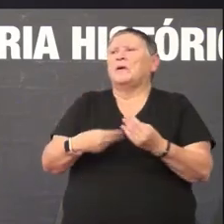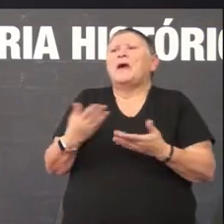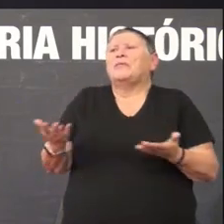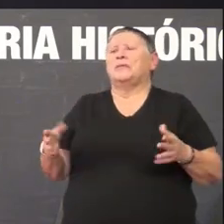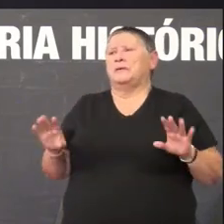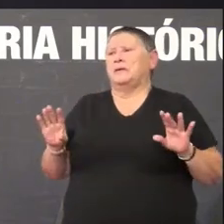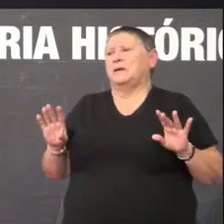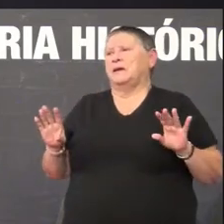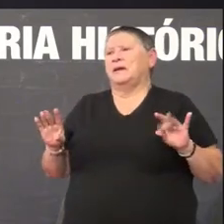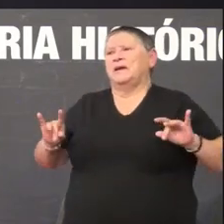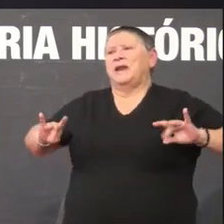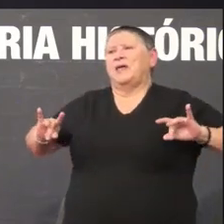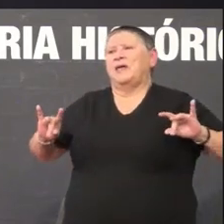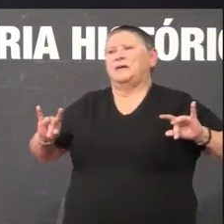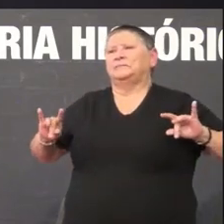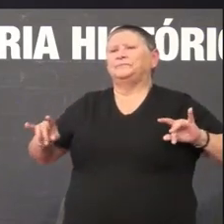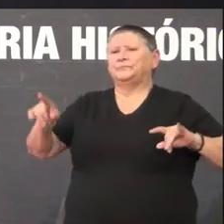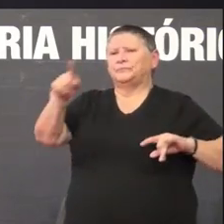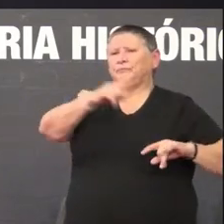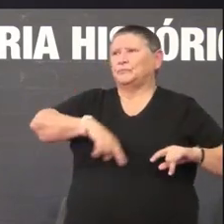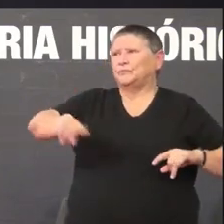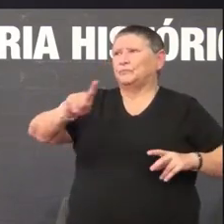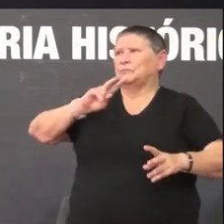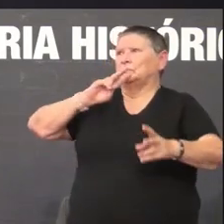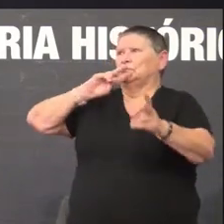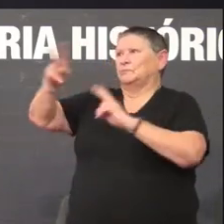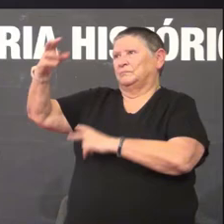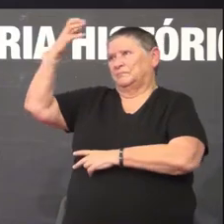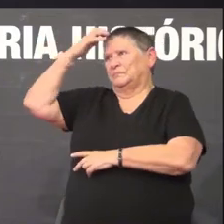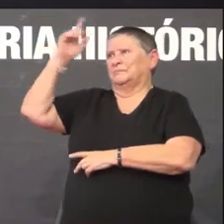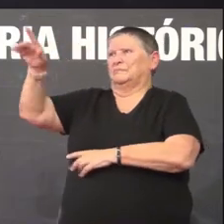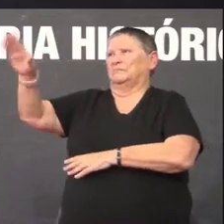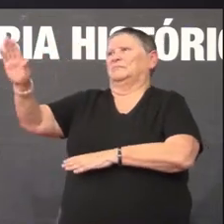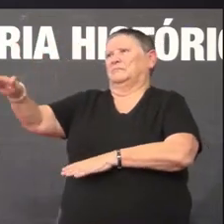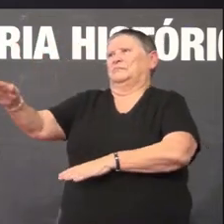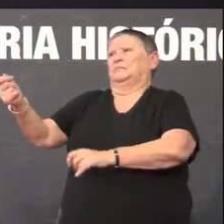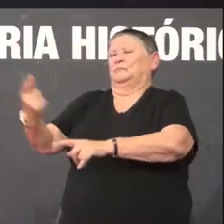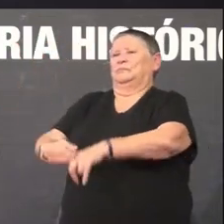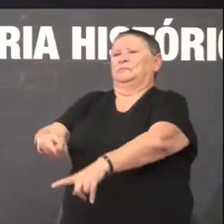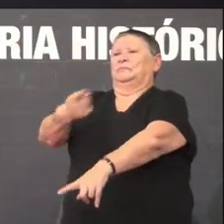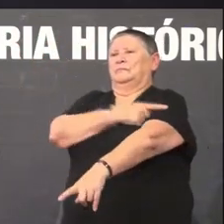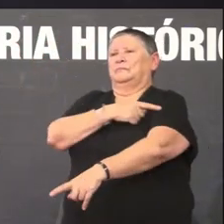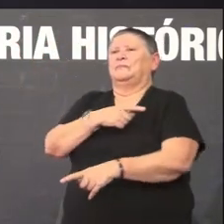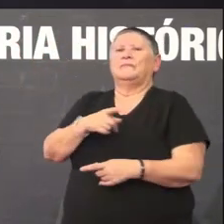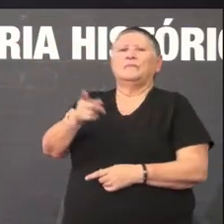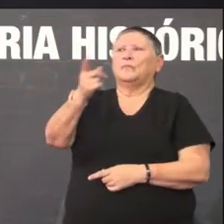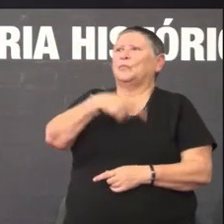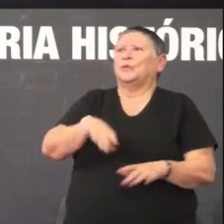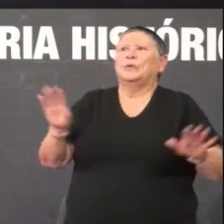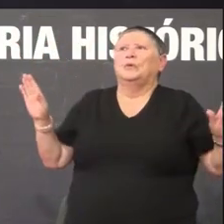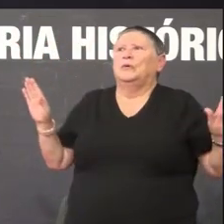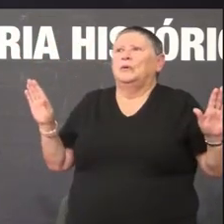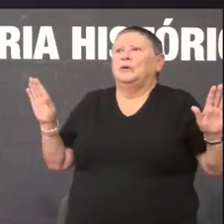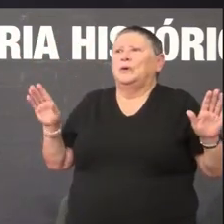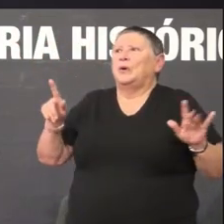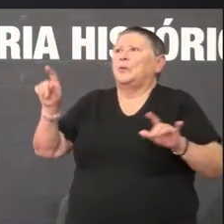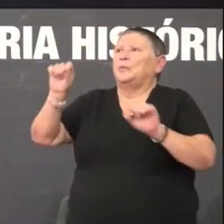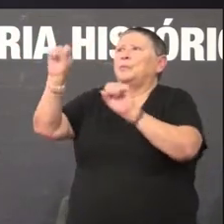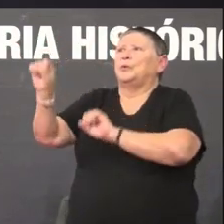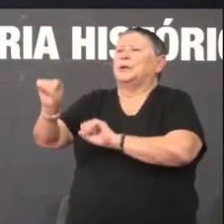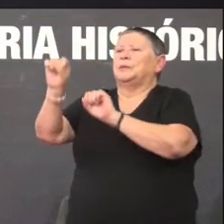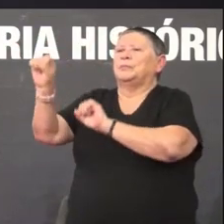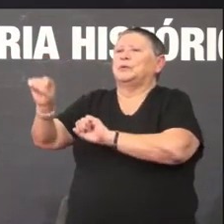Nadie le dice al rey, te estás pasando. Todos tienen esa sensación de que hay que proteger al